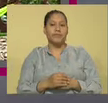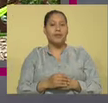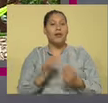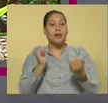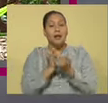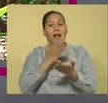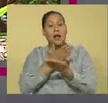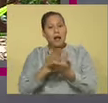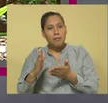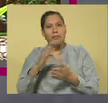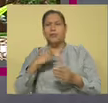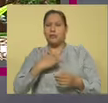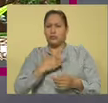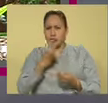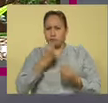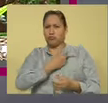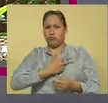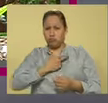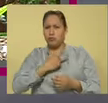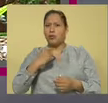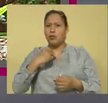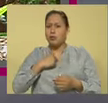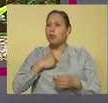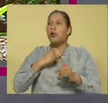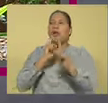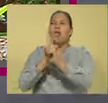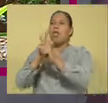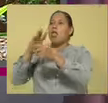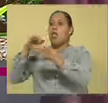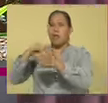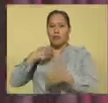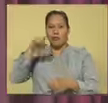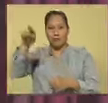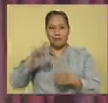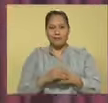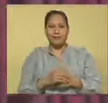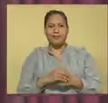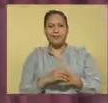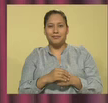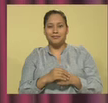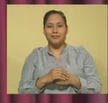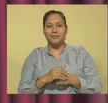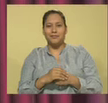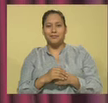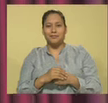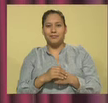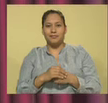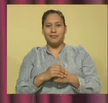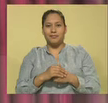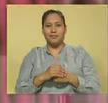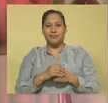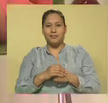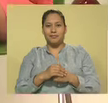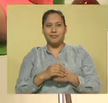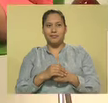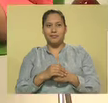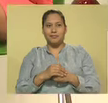además me da mucho gusto decirlo, yo lo perseguí a él.